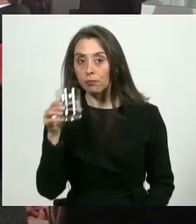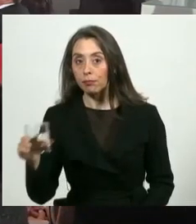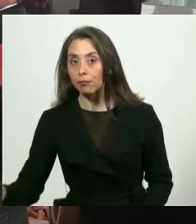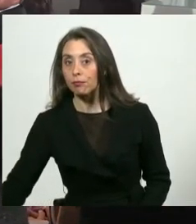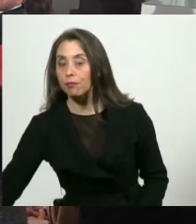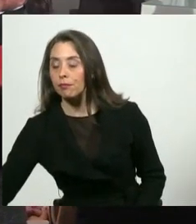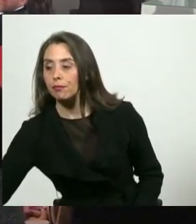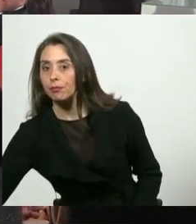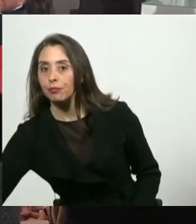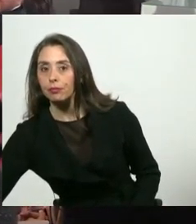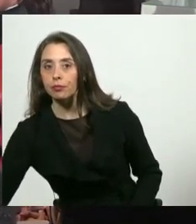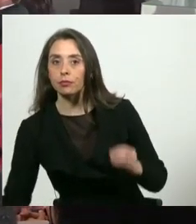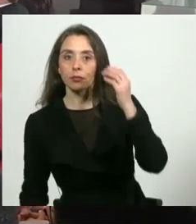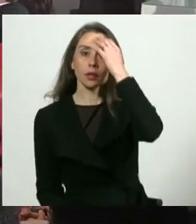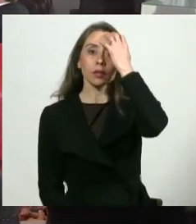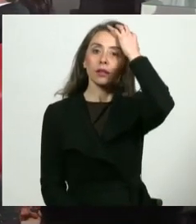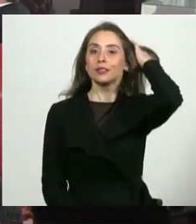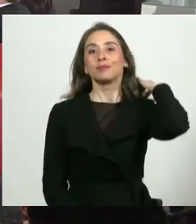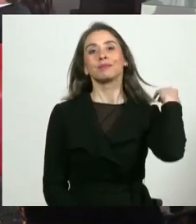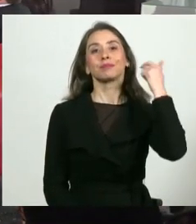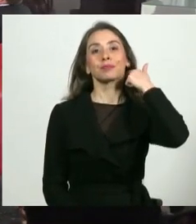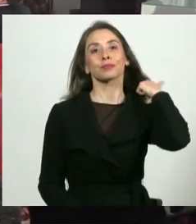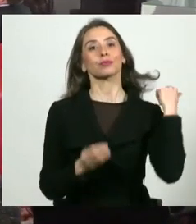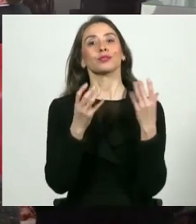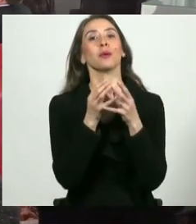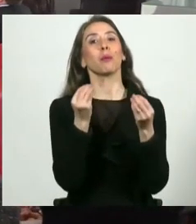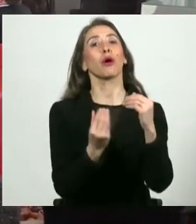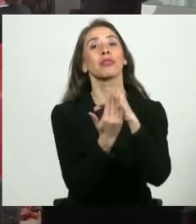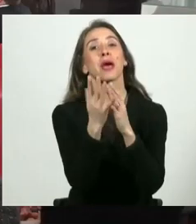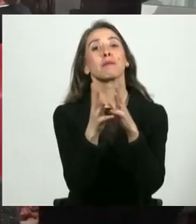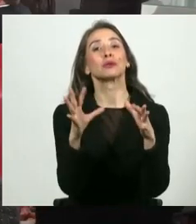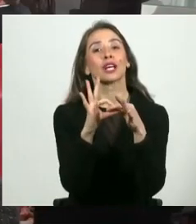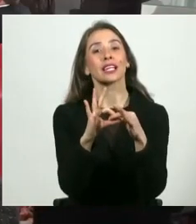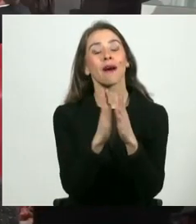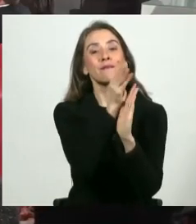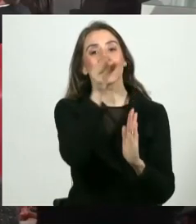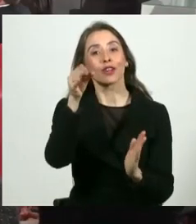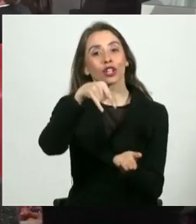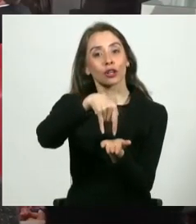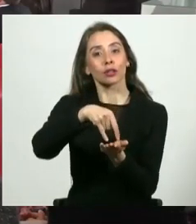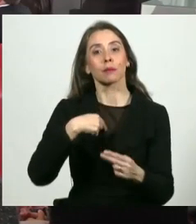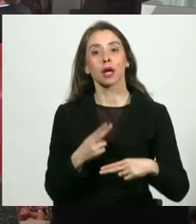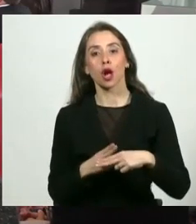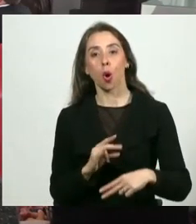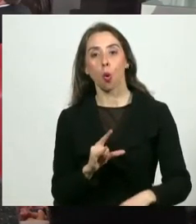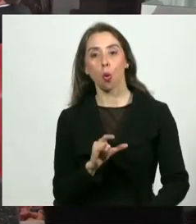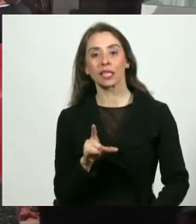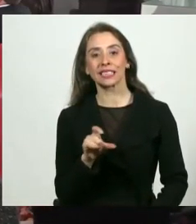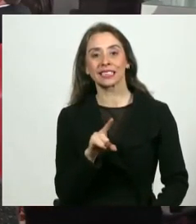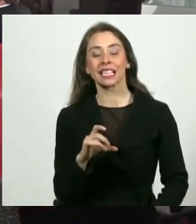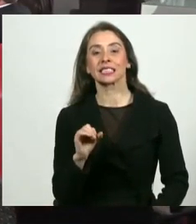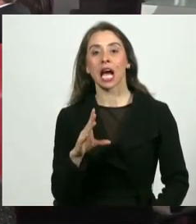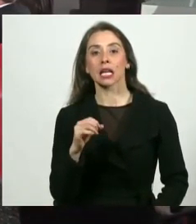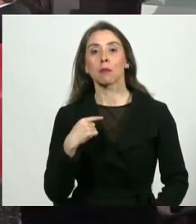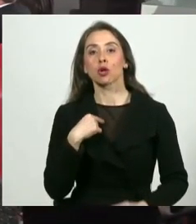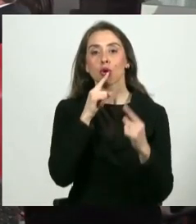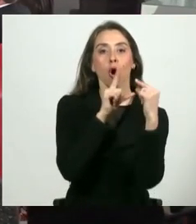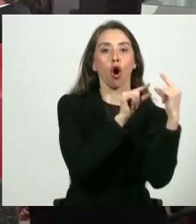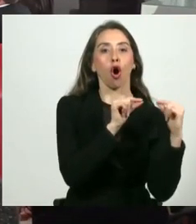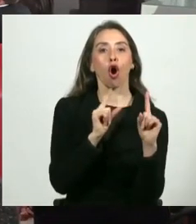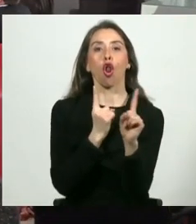Muy buenos días. Muchas gracias a la Biblioteca del Congreso Nacional. Mi nombre es Ulises Cárcamo, yo soy lobista de la Fundación